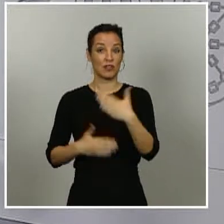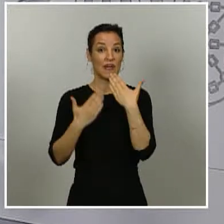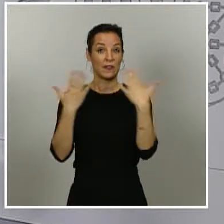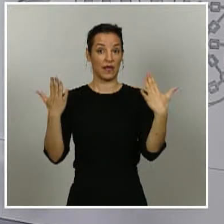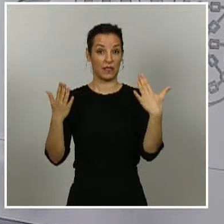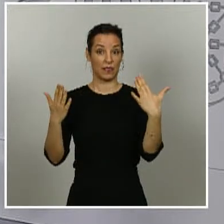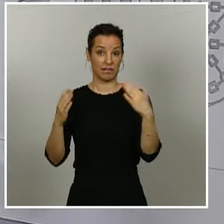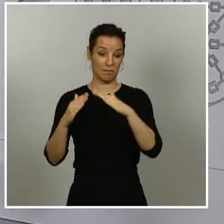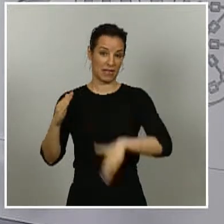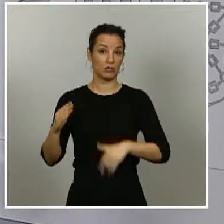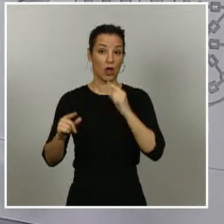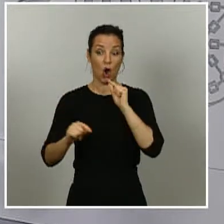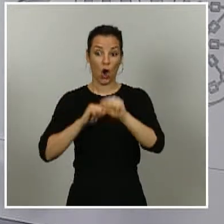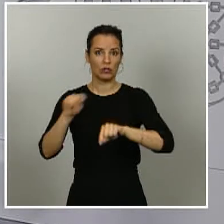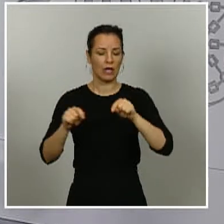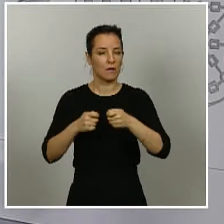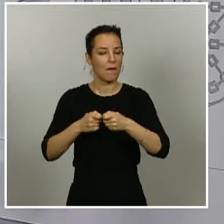con las medidas de alivio?